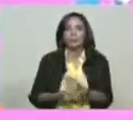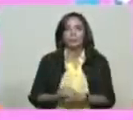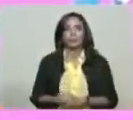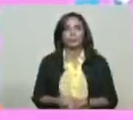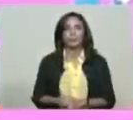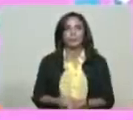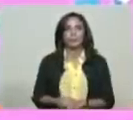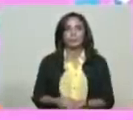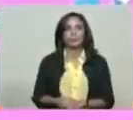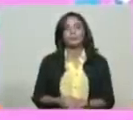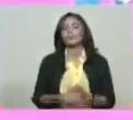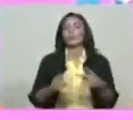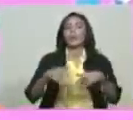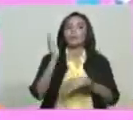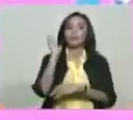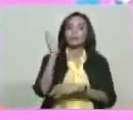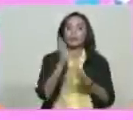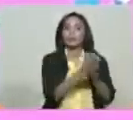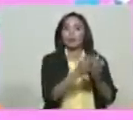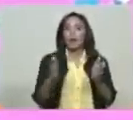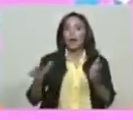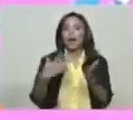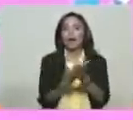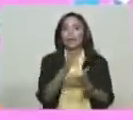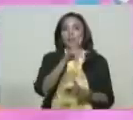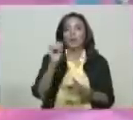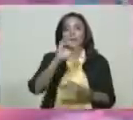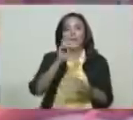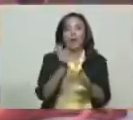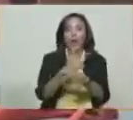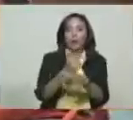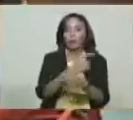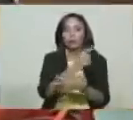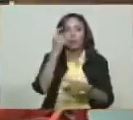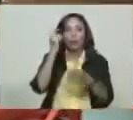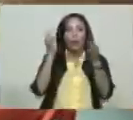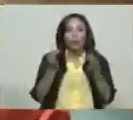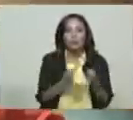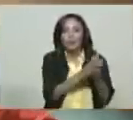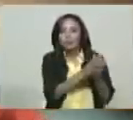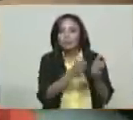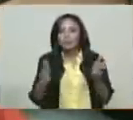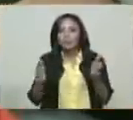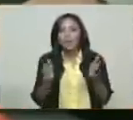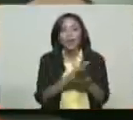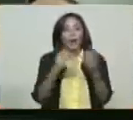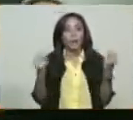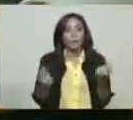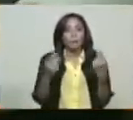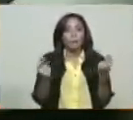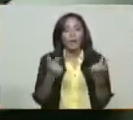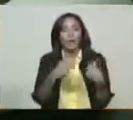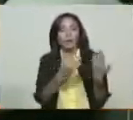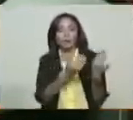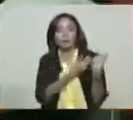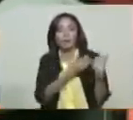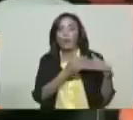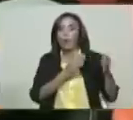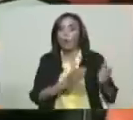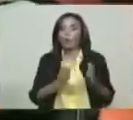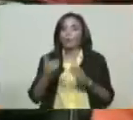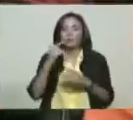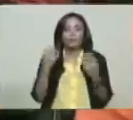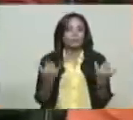Este Congreso se ha extendido hasta el 30 de agosto. El Congreso debe activar esas medidas organizativas ya,